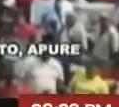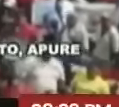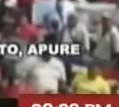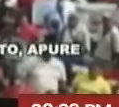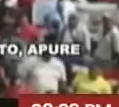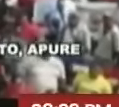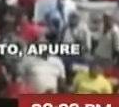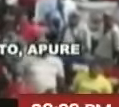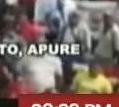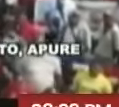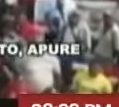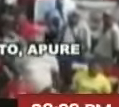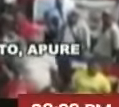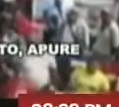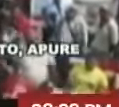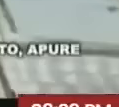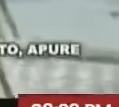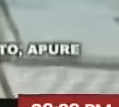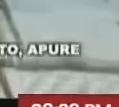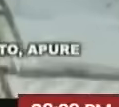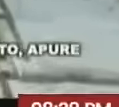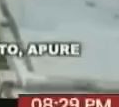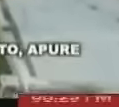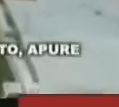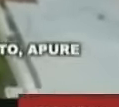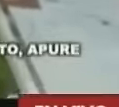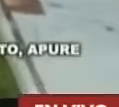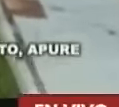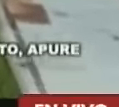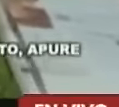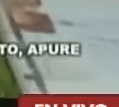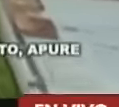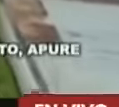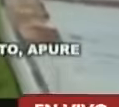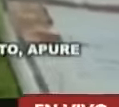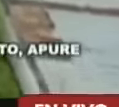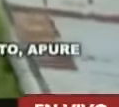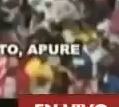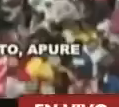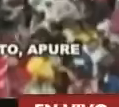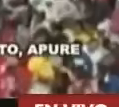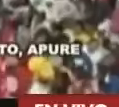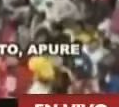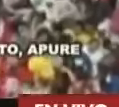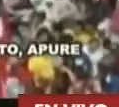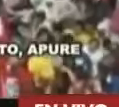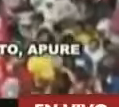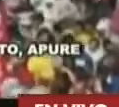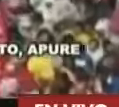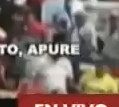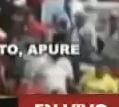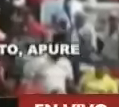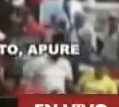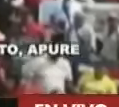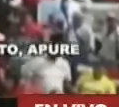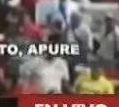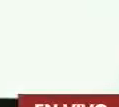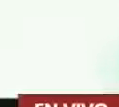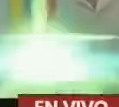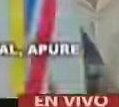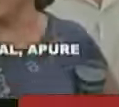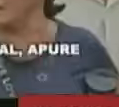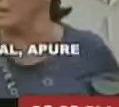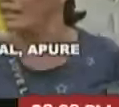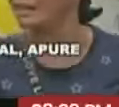en contra de la guerra económica que nos tienen sancionados por todos lados, no se dejen engañar. Vamos, luchemos, defendemos a nuestra